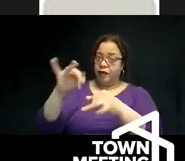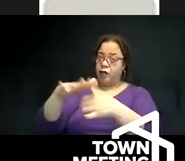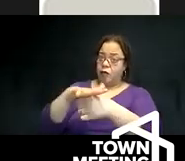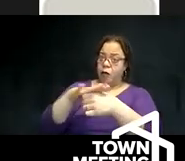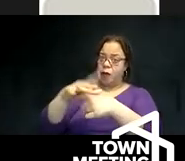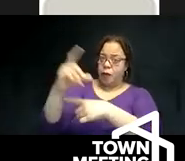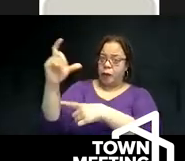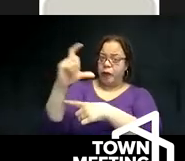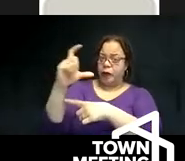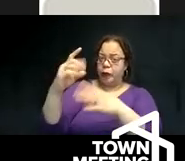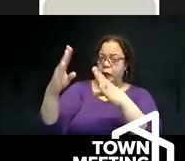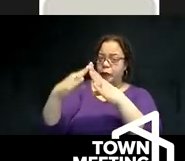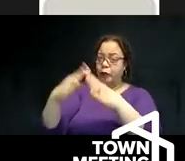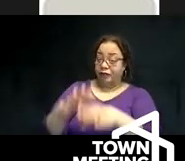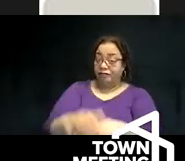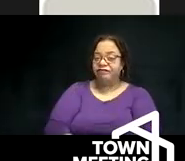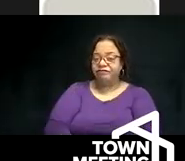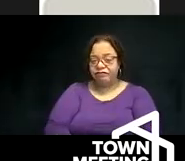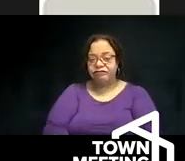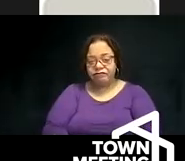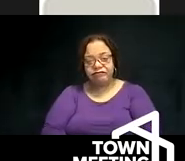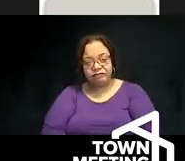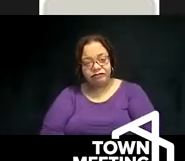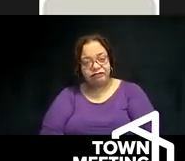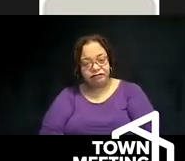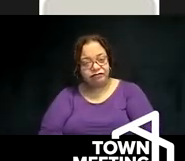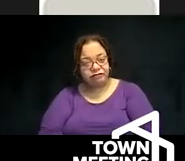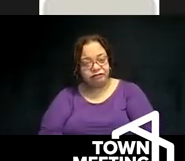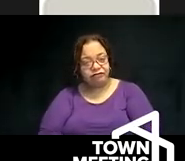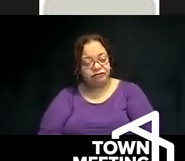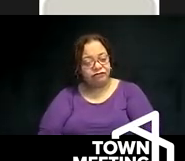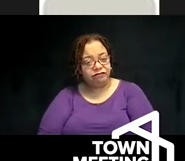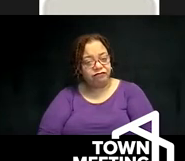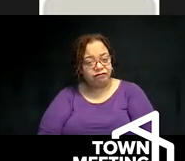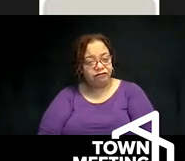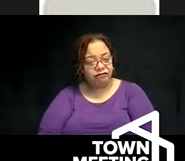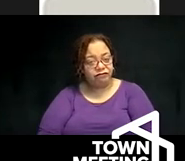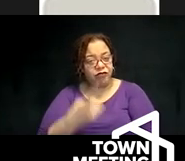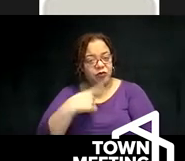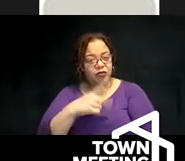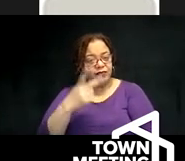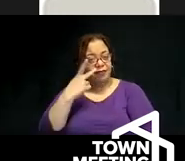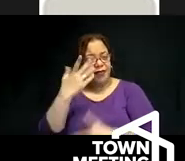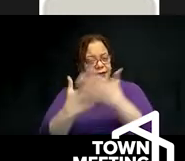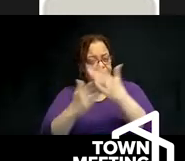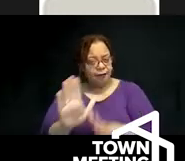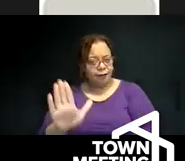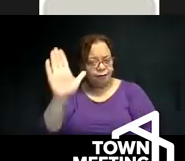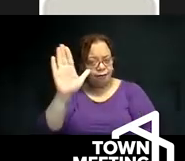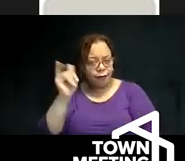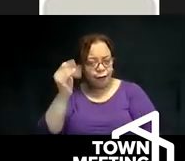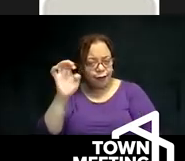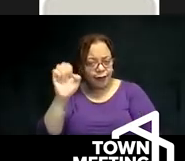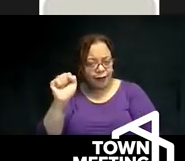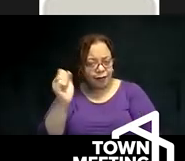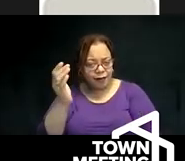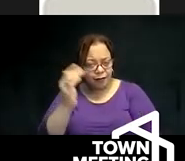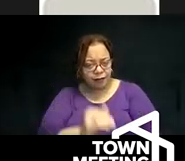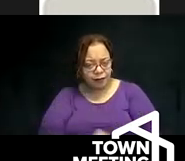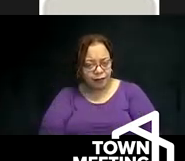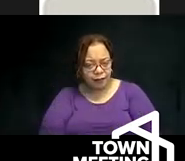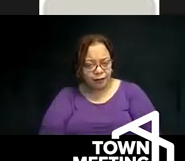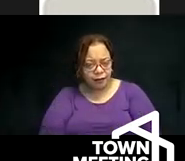musulmanes. Veo que Sam quiere decir algo, tiene alzó la mano. Adelante, Sam.